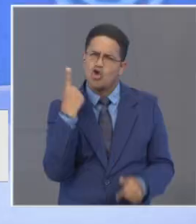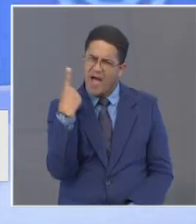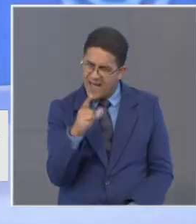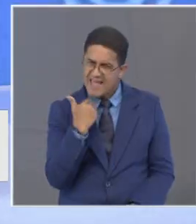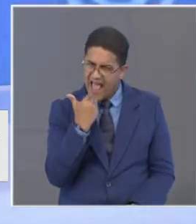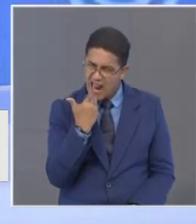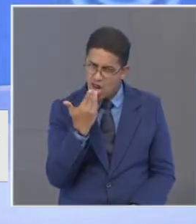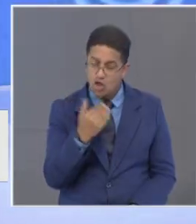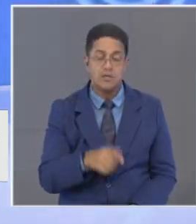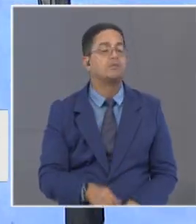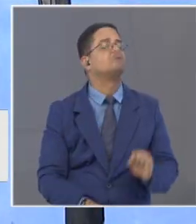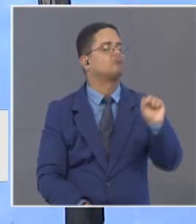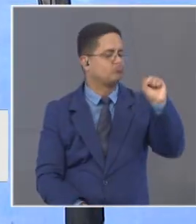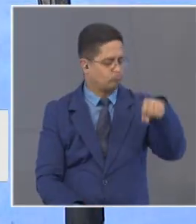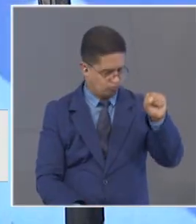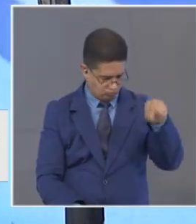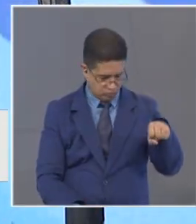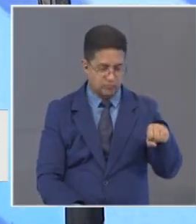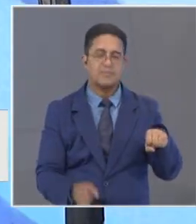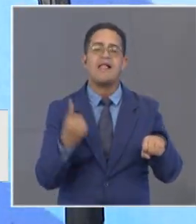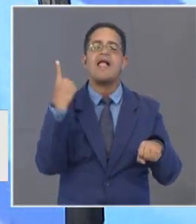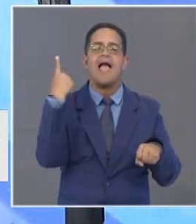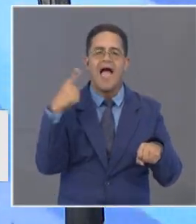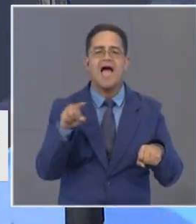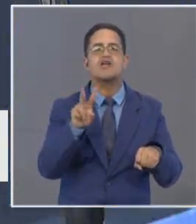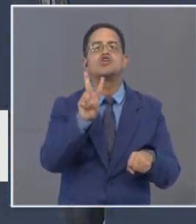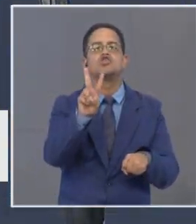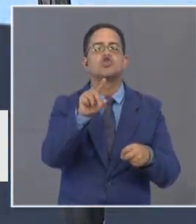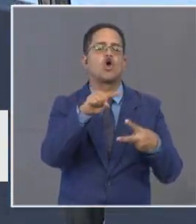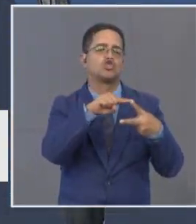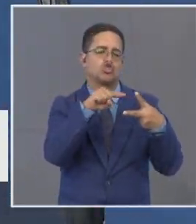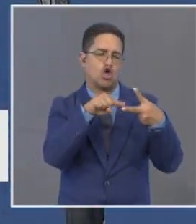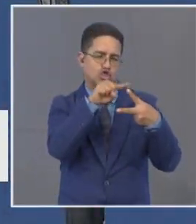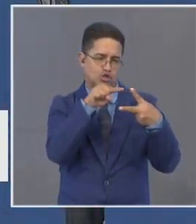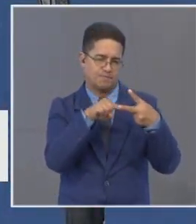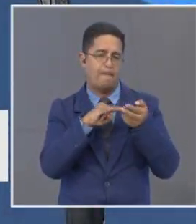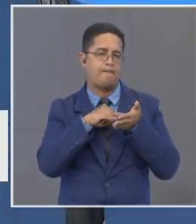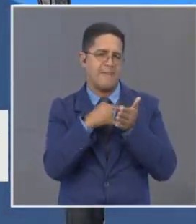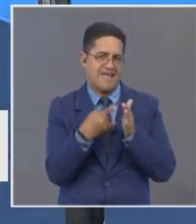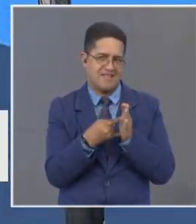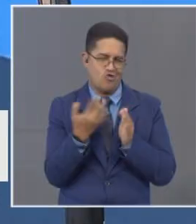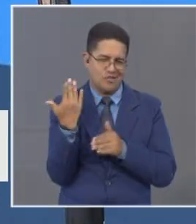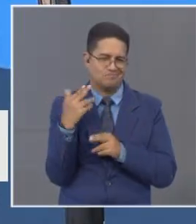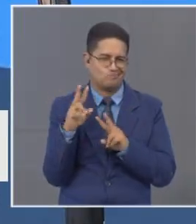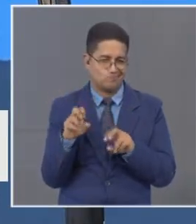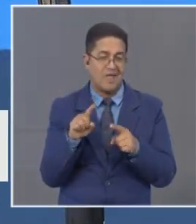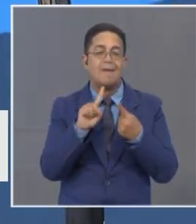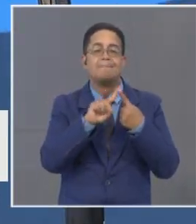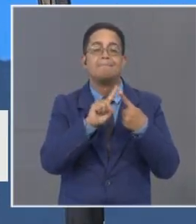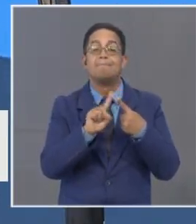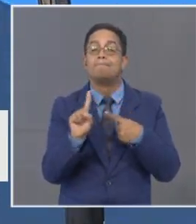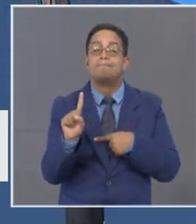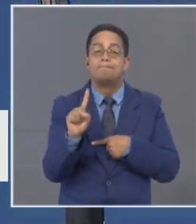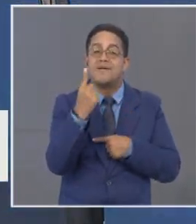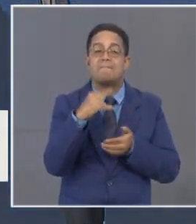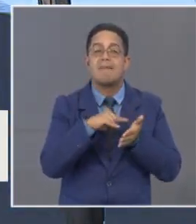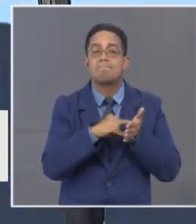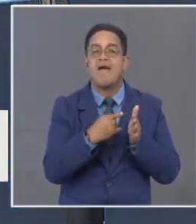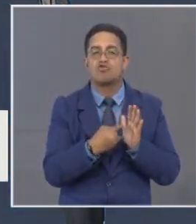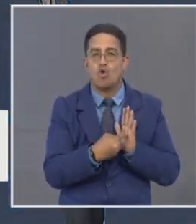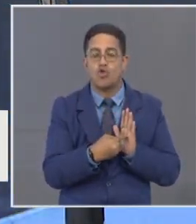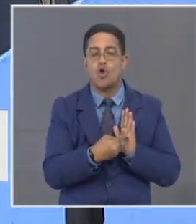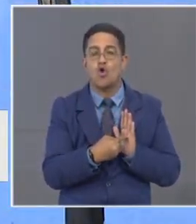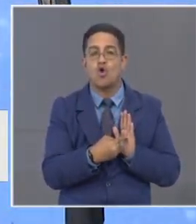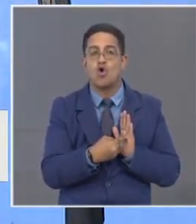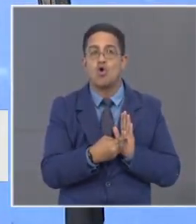Sí, igual. Hay dos métodos interesantísimos que estábamos investigando. Un primer método que es el método